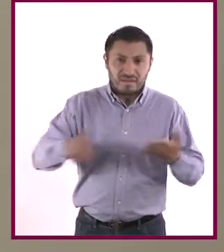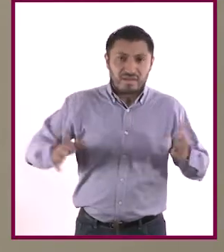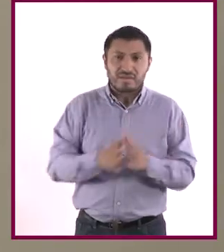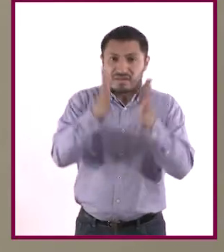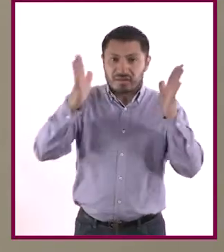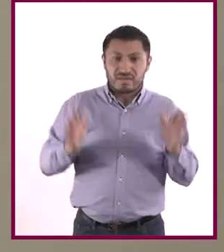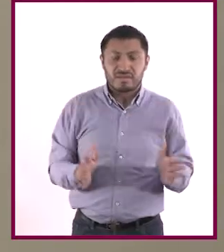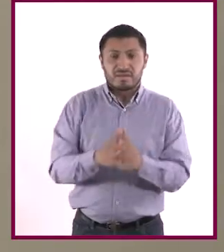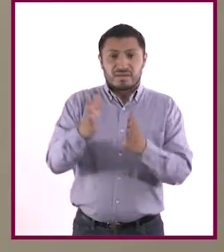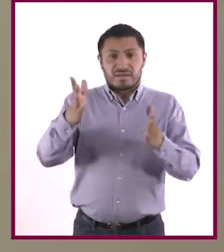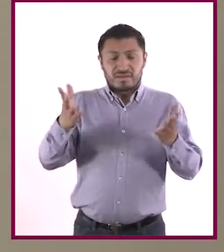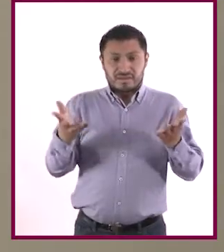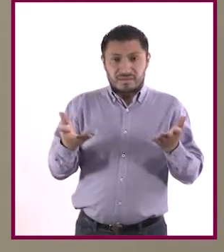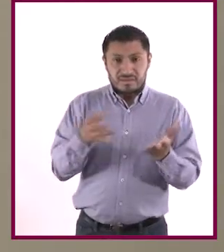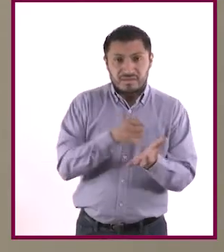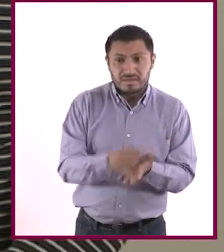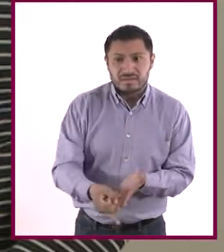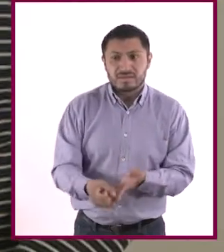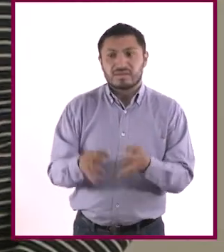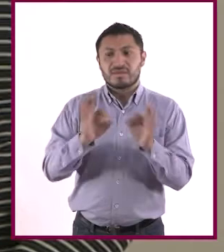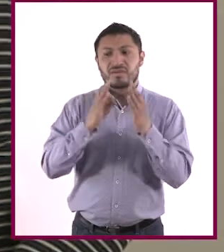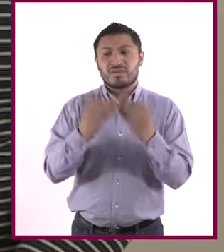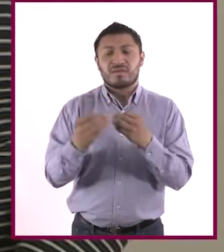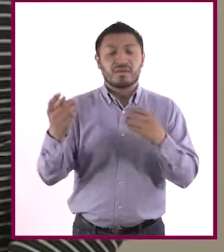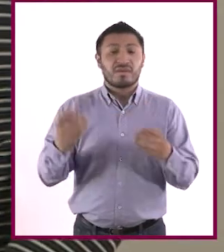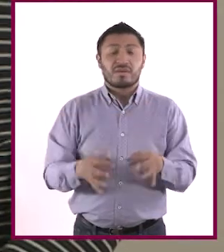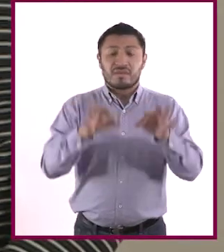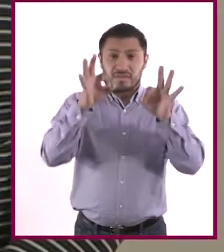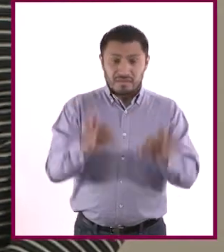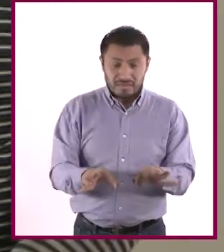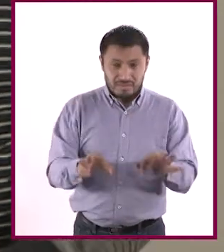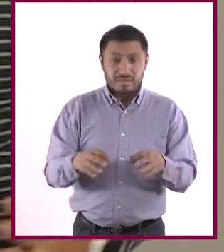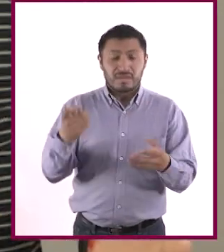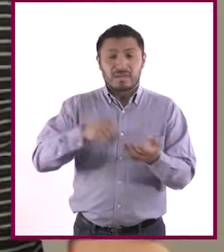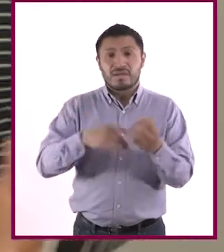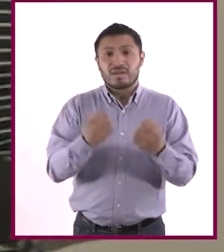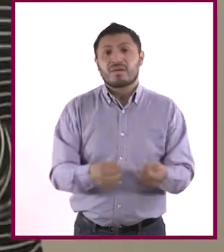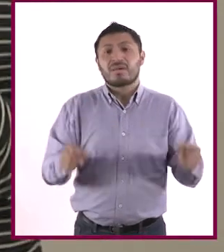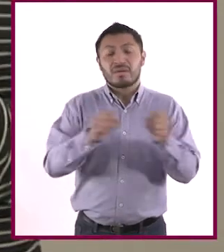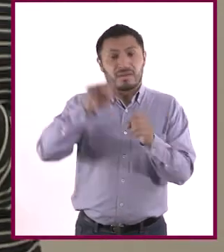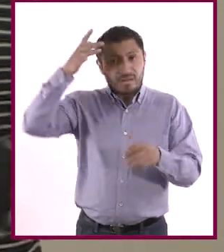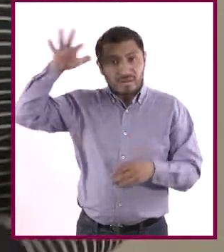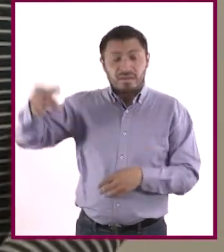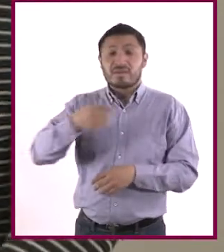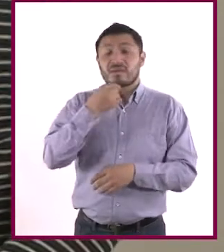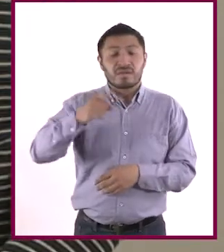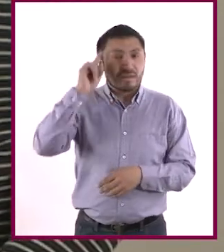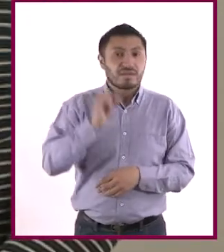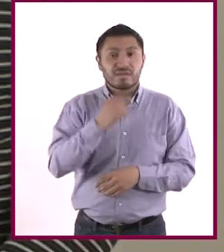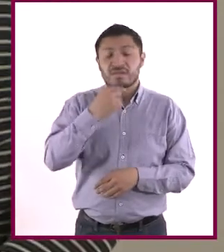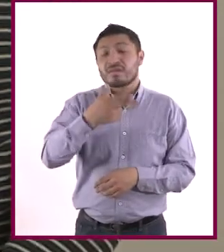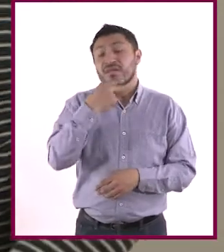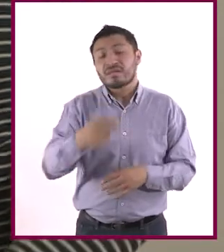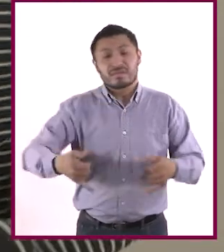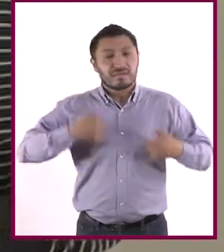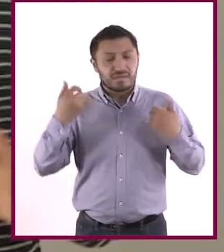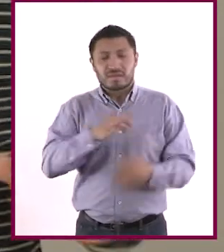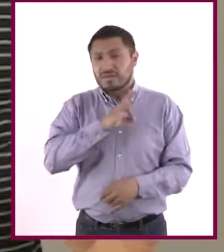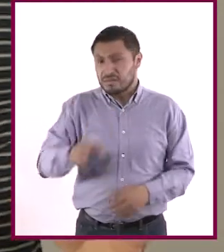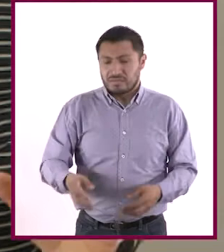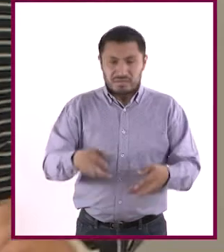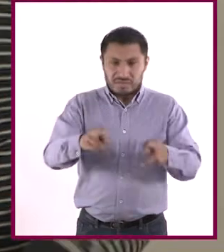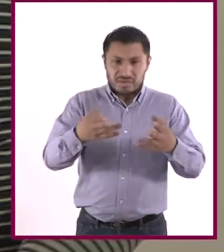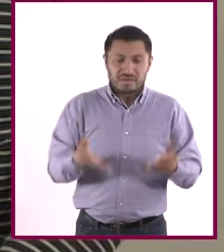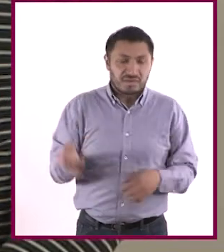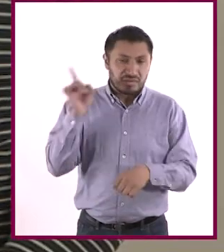participar y tomar decisiones de forma autónoma. En una sociedad adultocentrista, niñas, niños y adolescentes pueden recibir todos